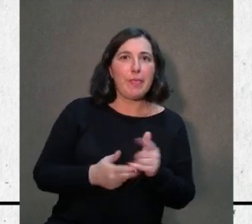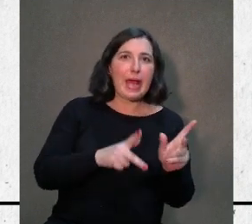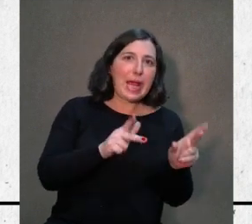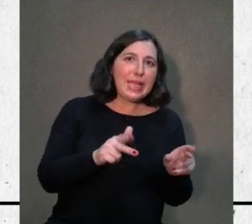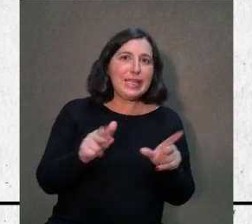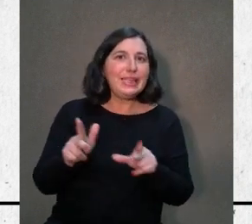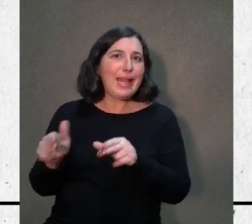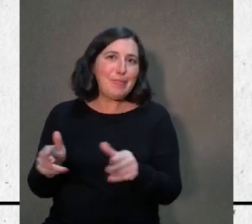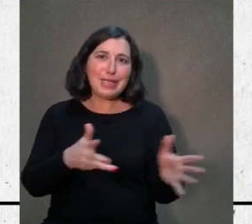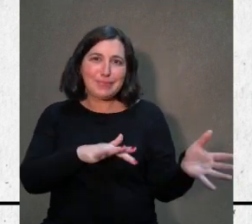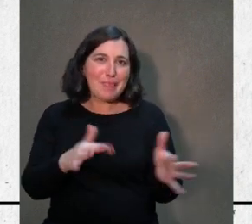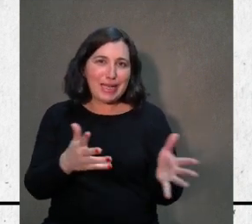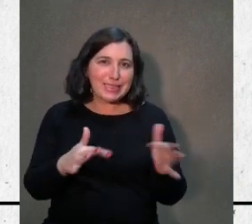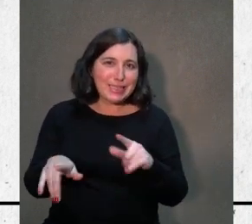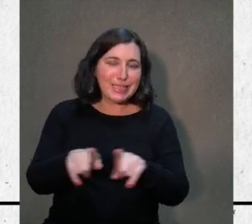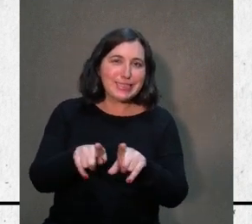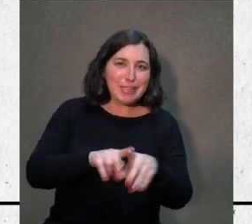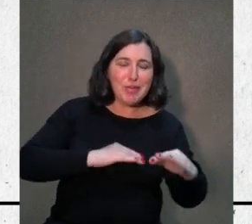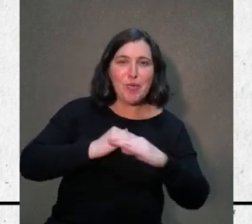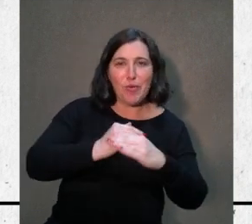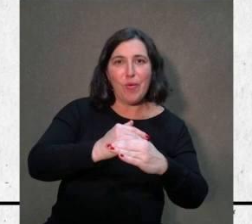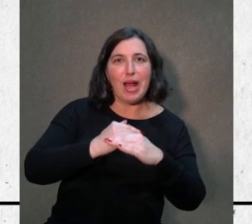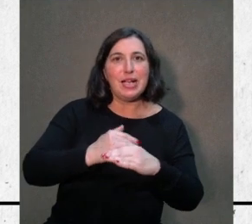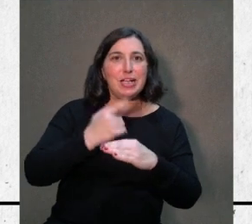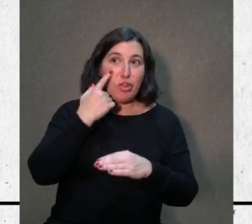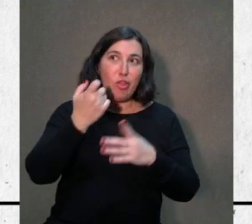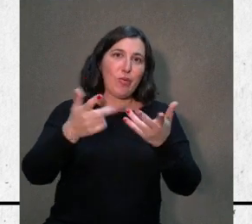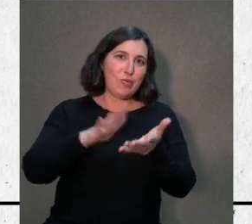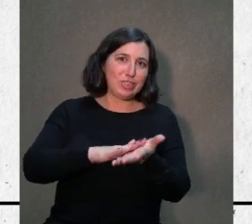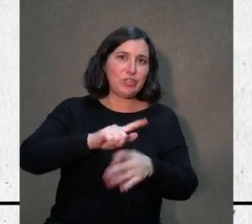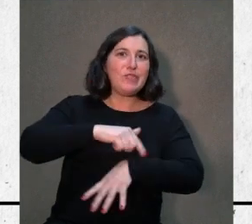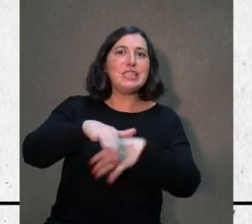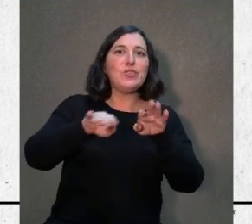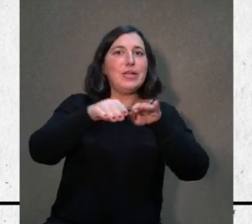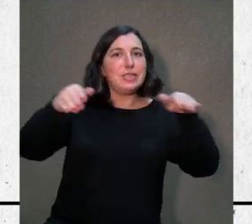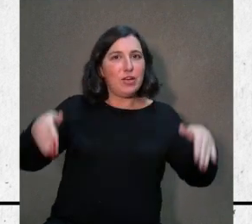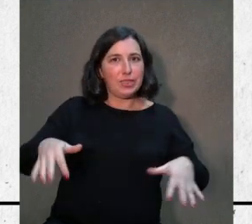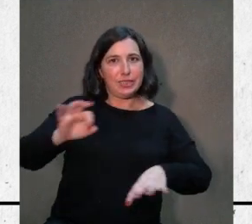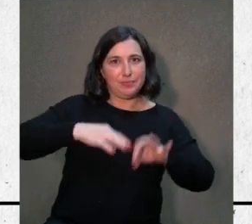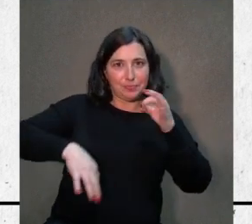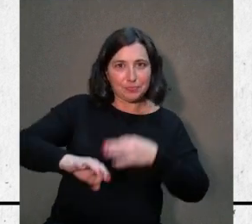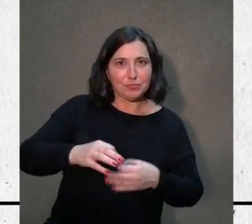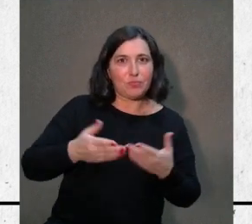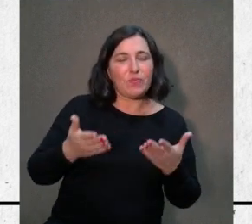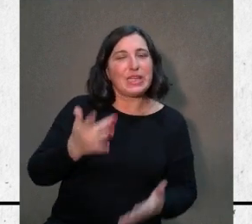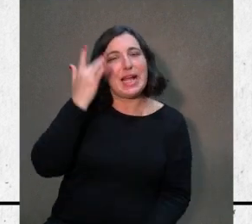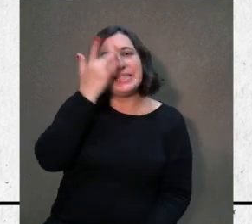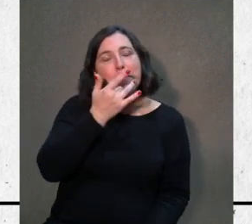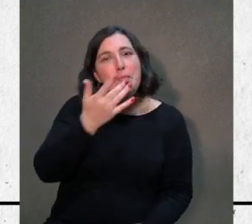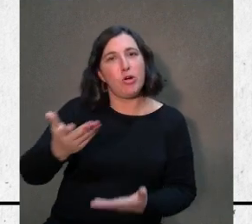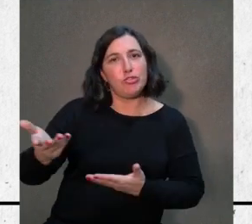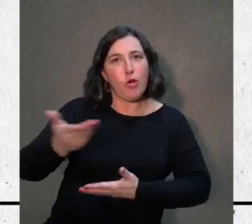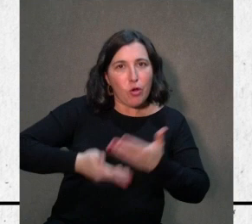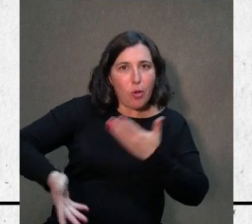pero como que se den las etapas, son similares nuestras etapas en lo que es escénico, ¿no? Y es